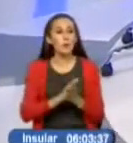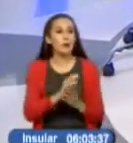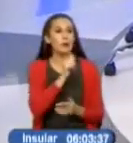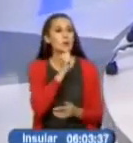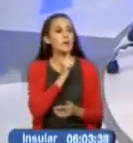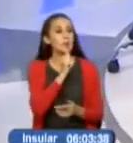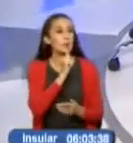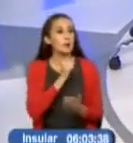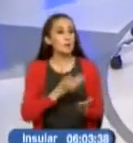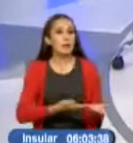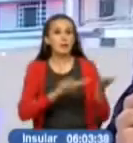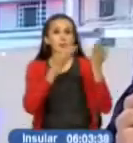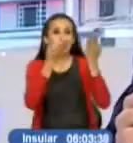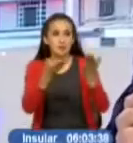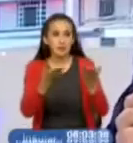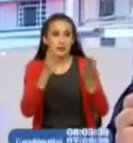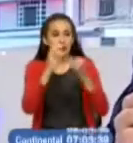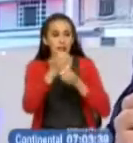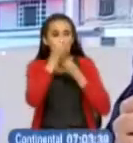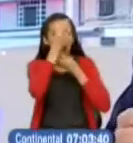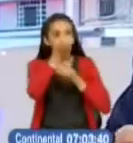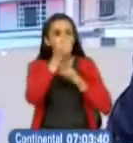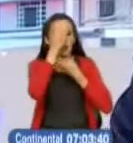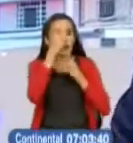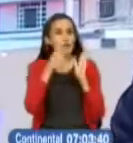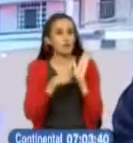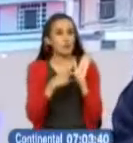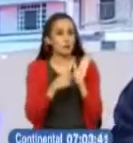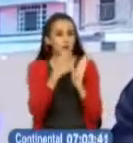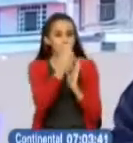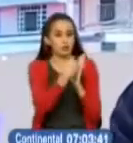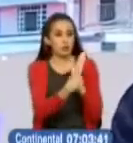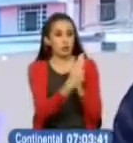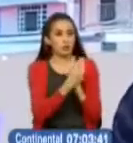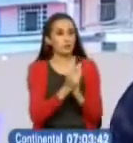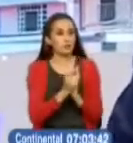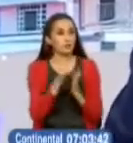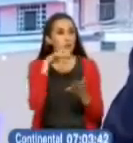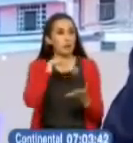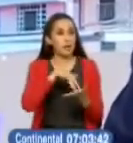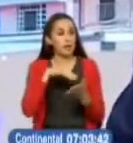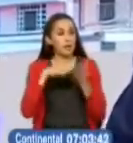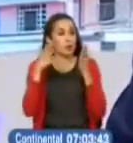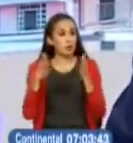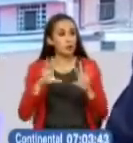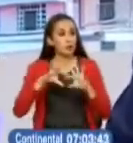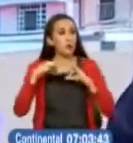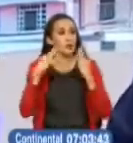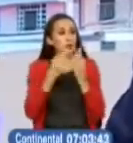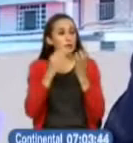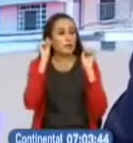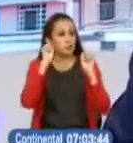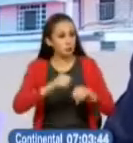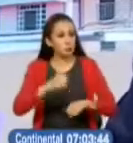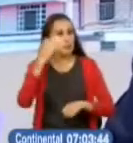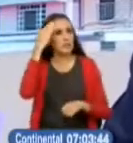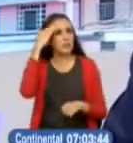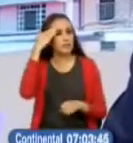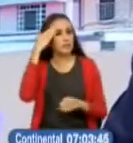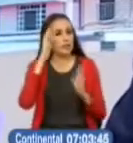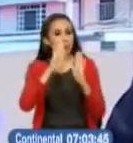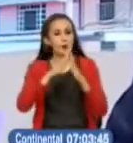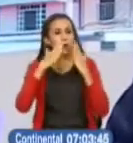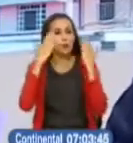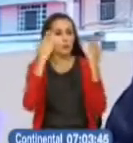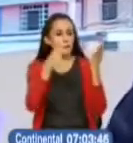decir, cofinanciadas y autofinanciadas, así como los institutos. Los estudiantes y las familias pueden identificar a través de esta